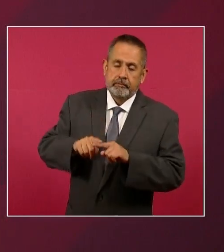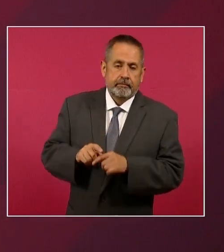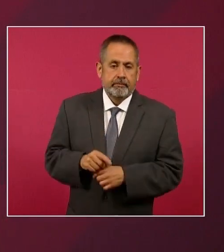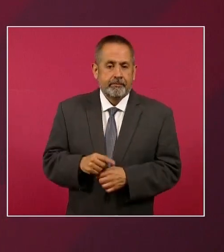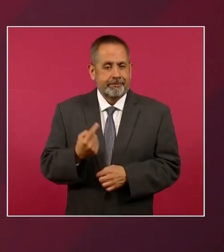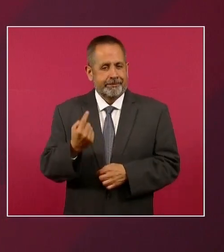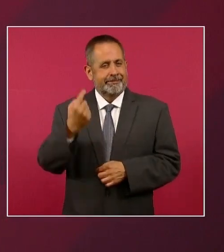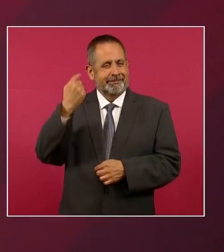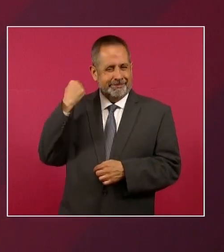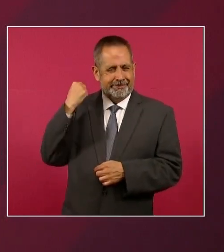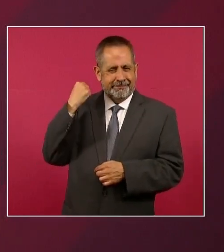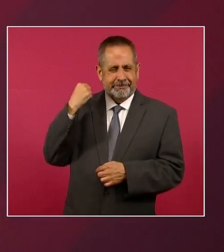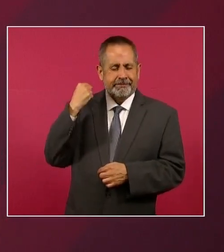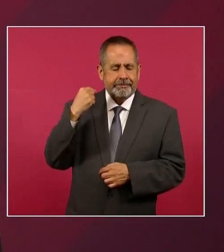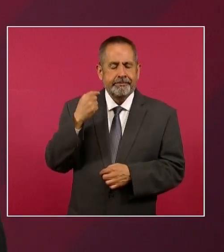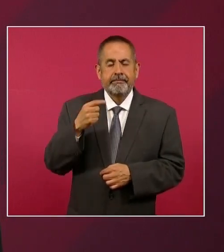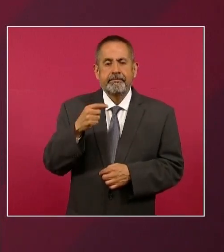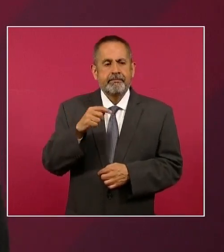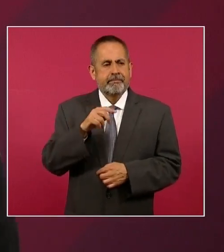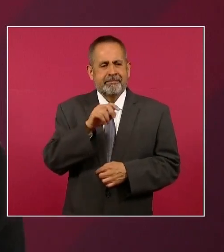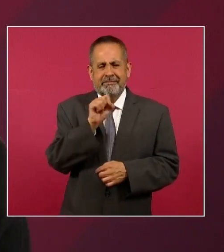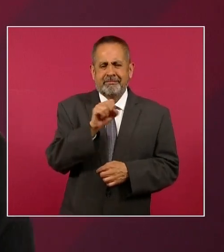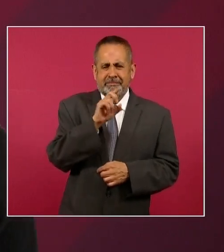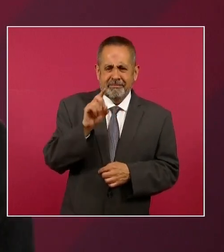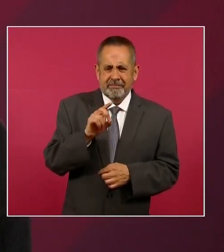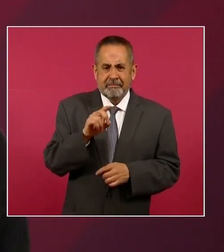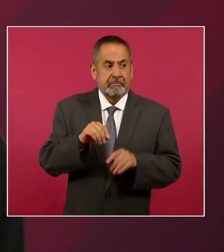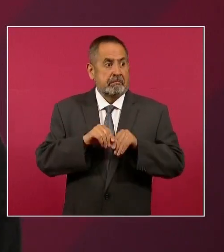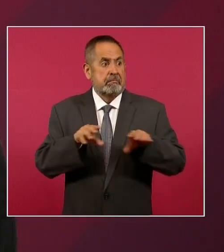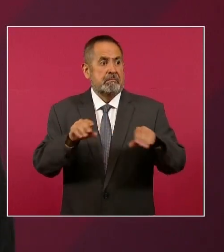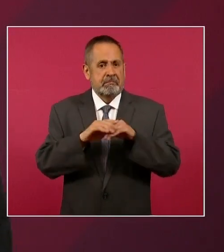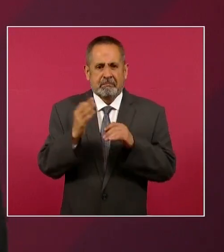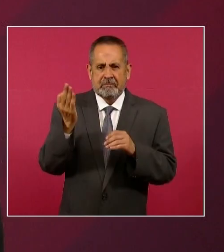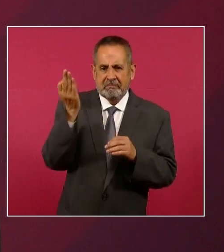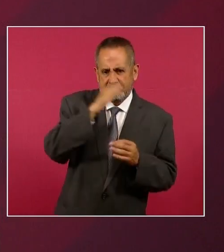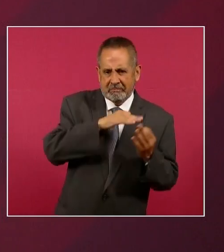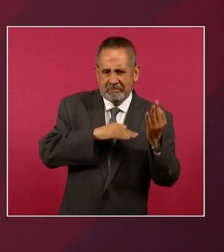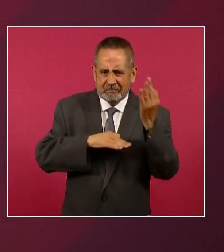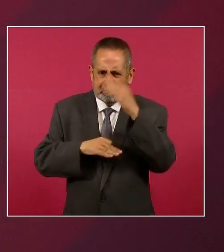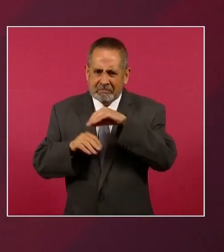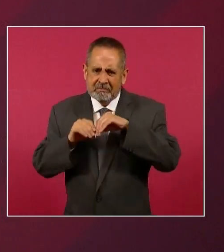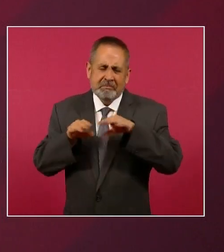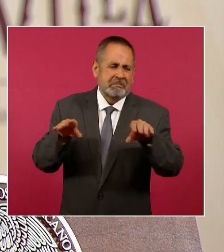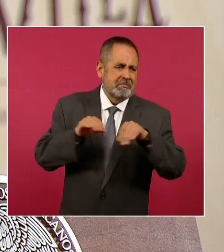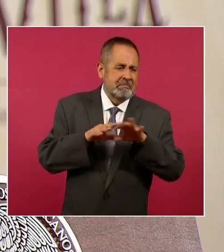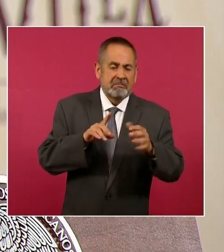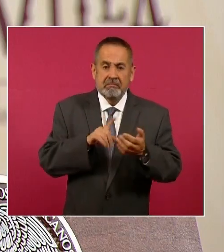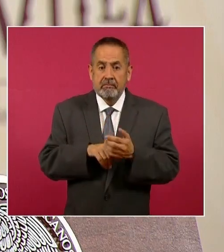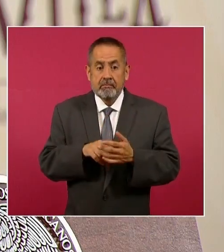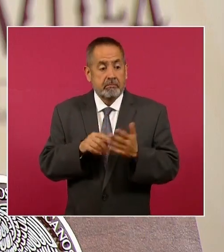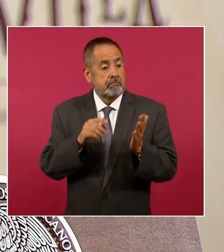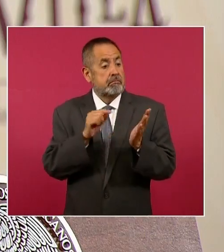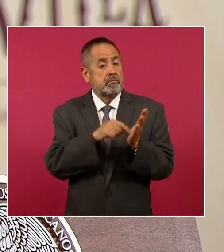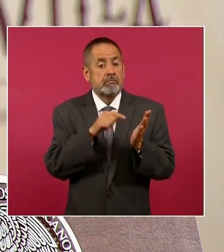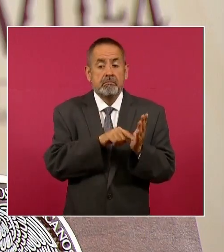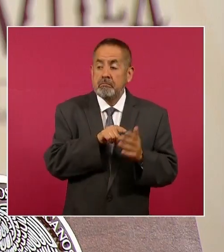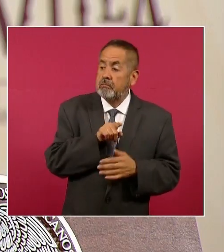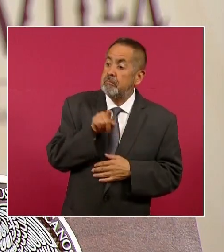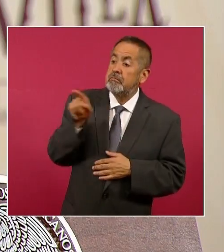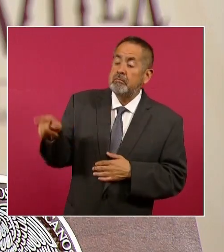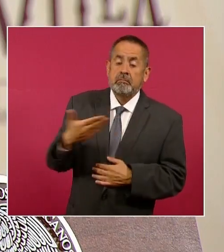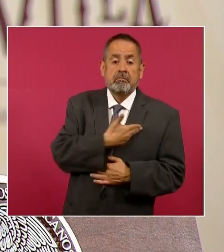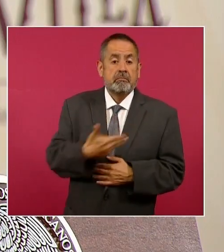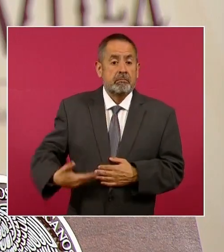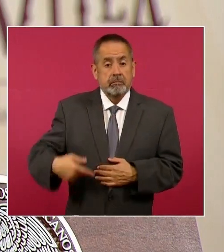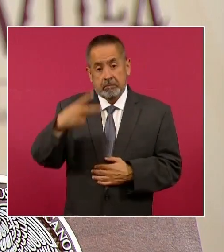varios días, se dio una verdadera campaña de desinformación con el supuesto de que el presidente de México le habría dado un